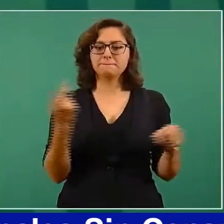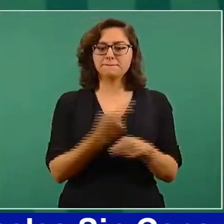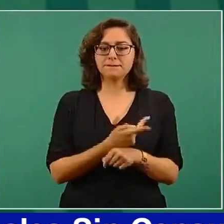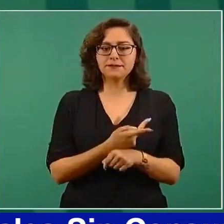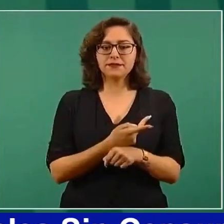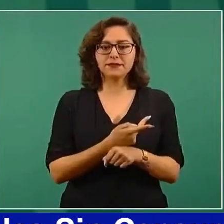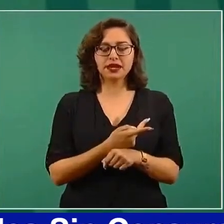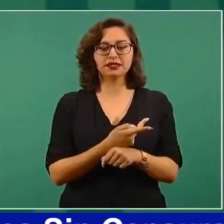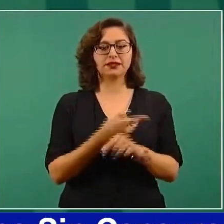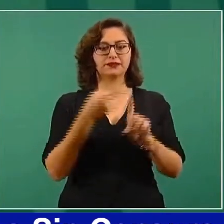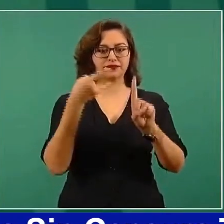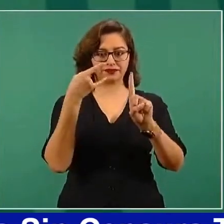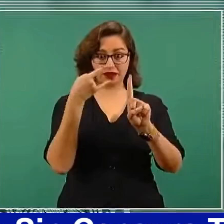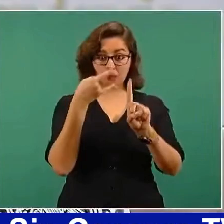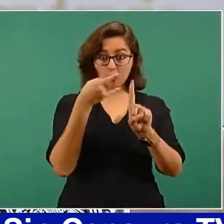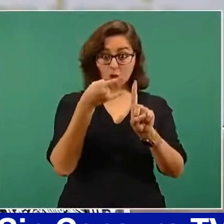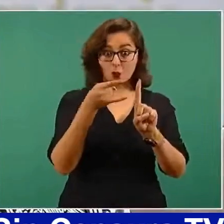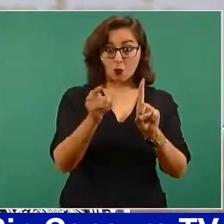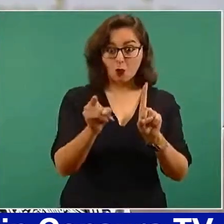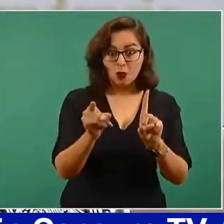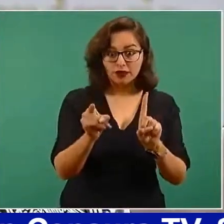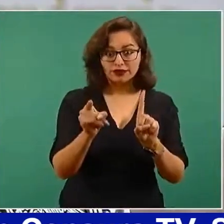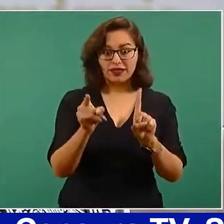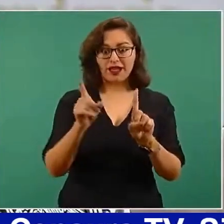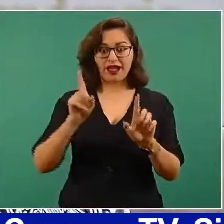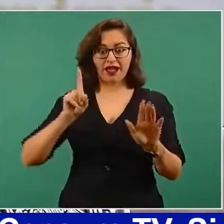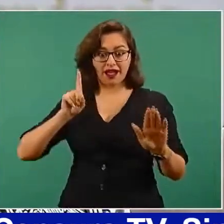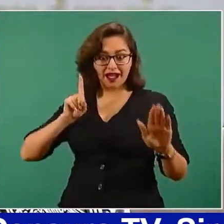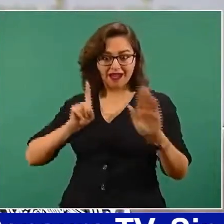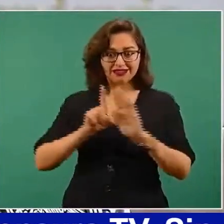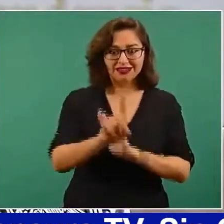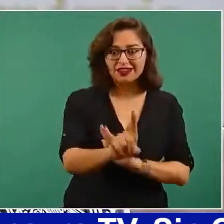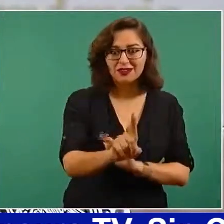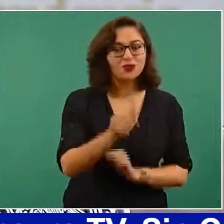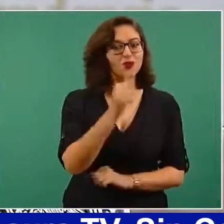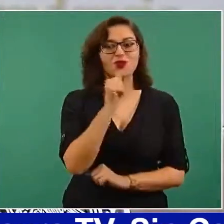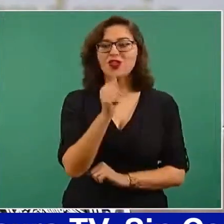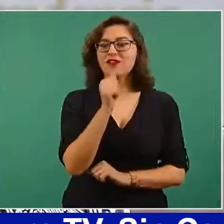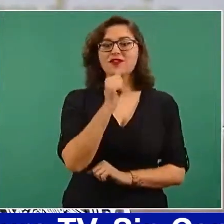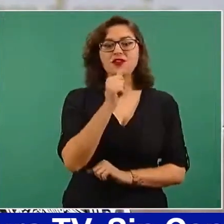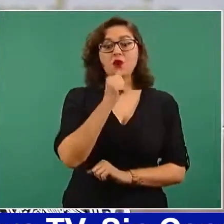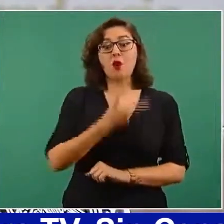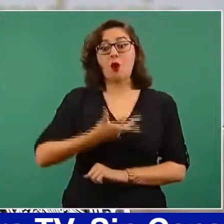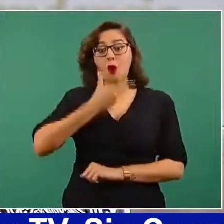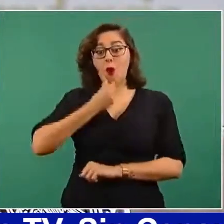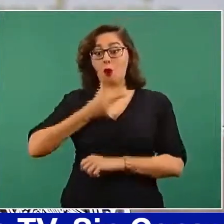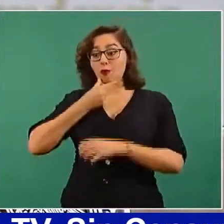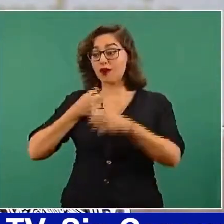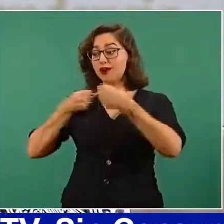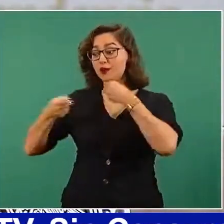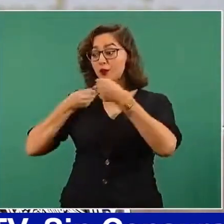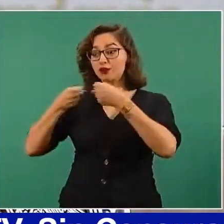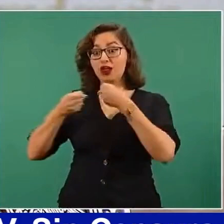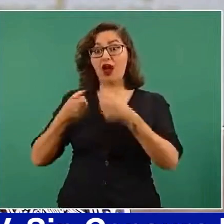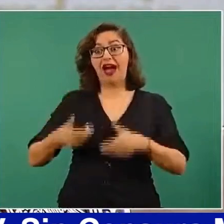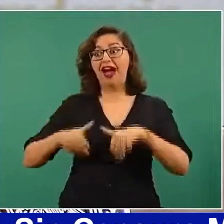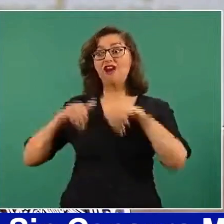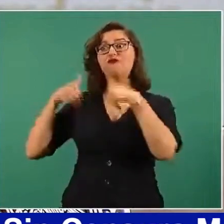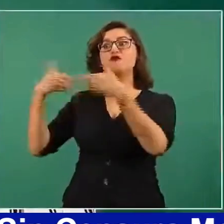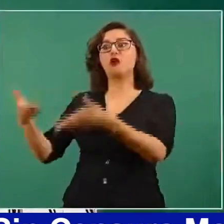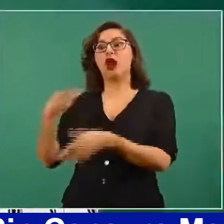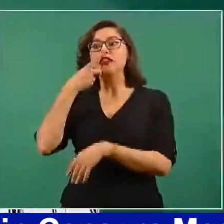reportero ya estaba diciendo que eran 3 secuestrados, que era una señora con su hijo, y había